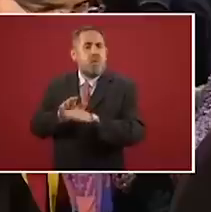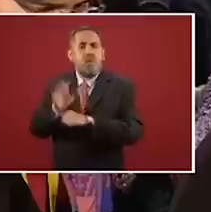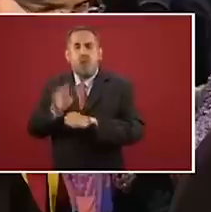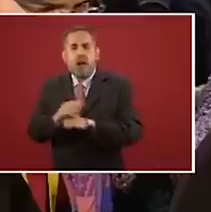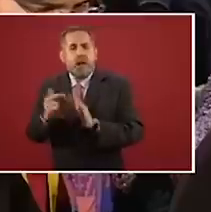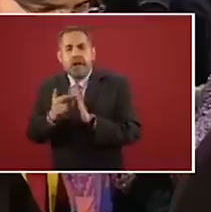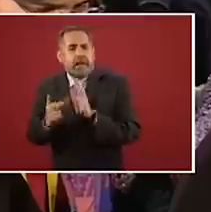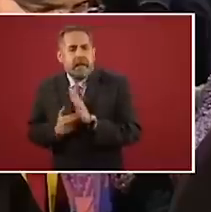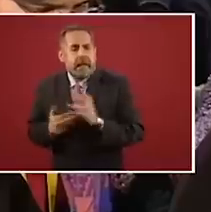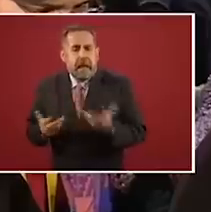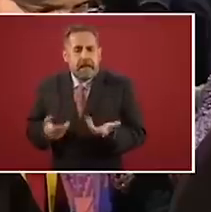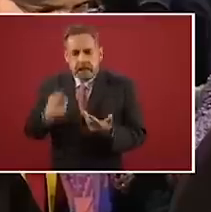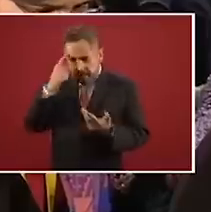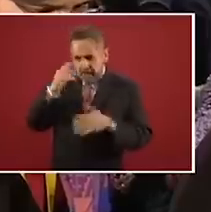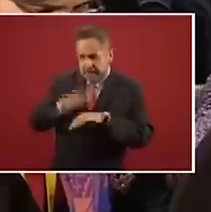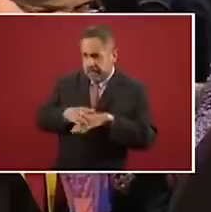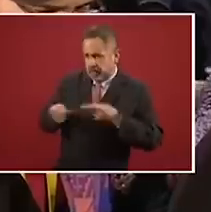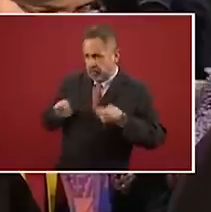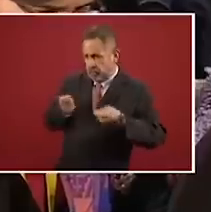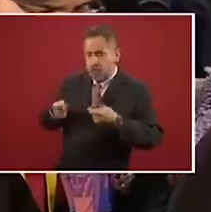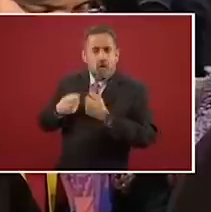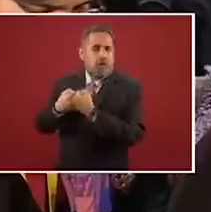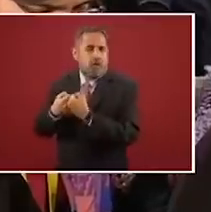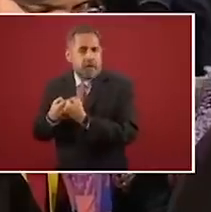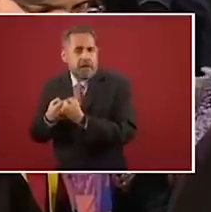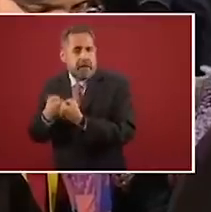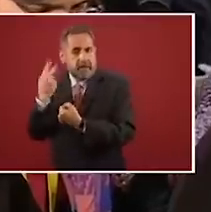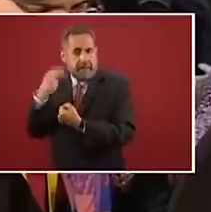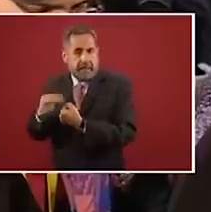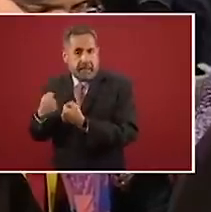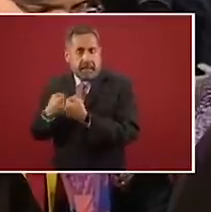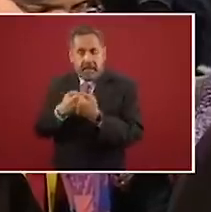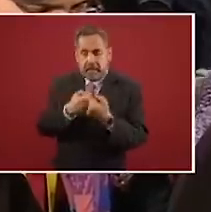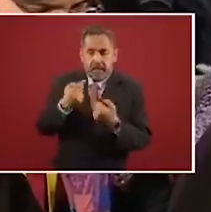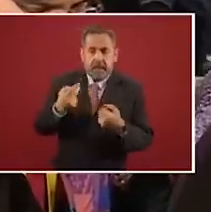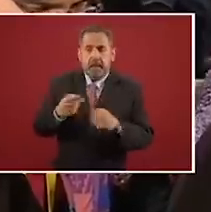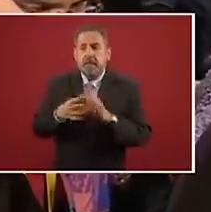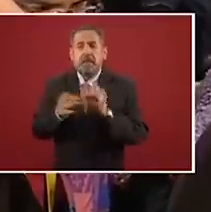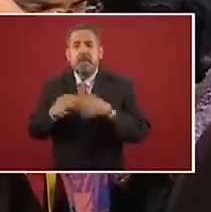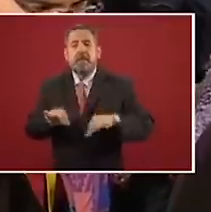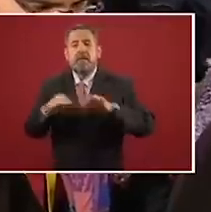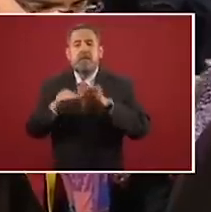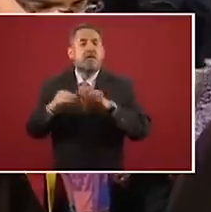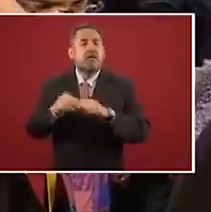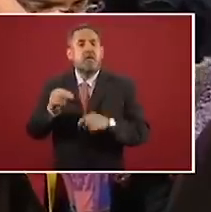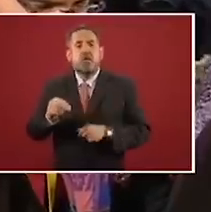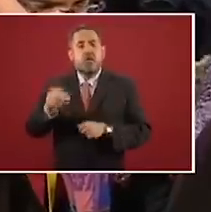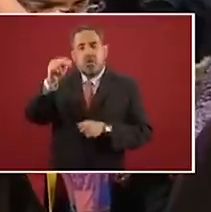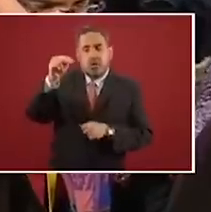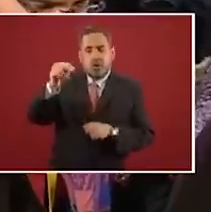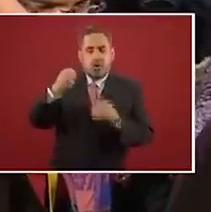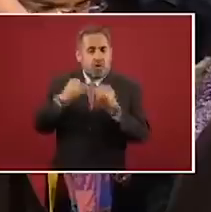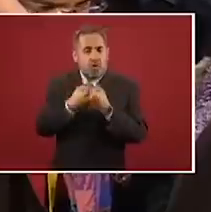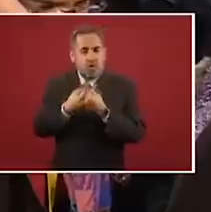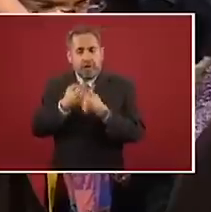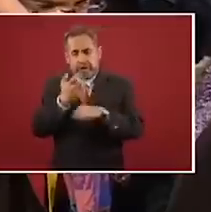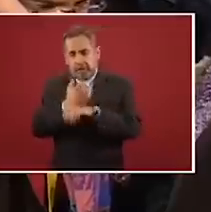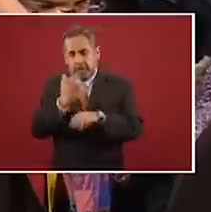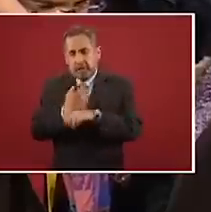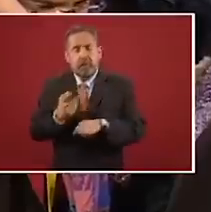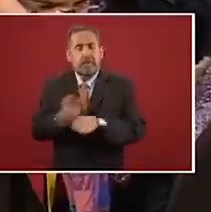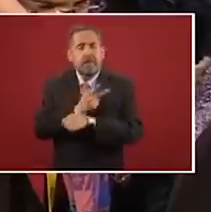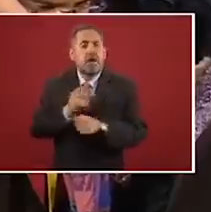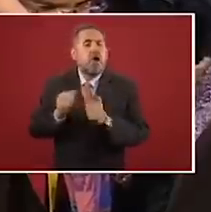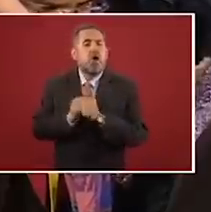tomando para tener un mayor control de las fronteras mexicanas y específicamente en la parte norte colindante con Estados Unidos